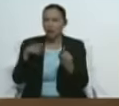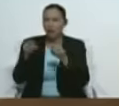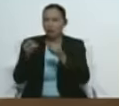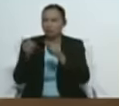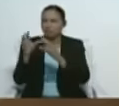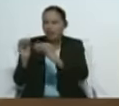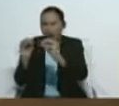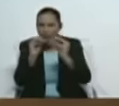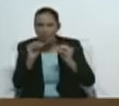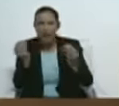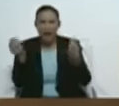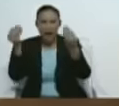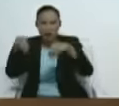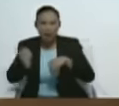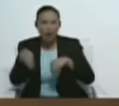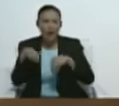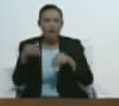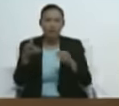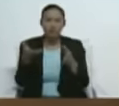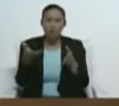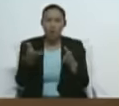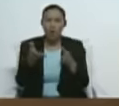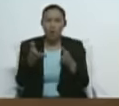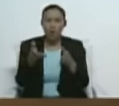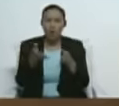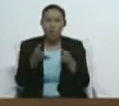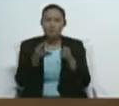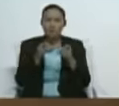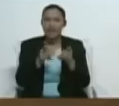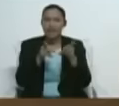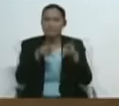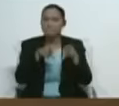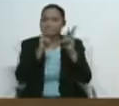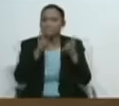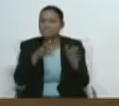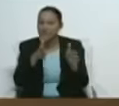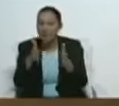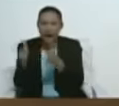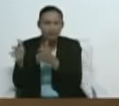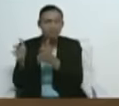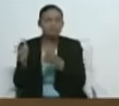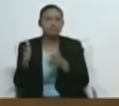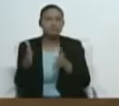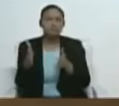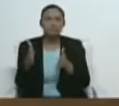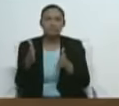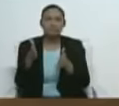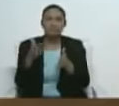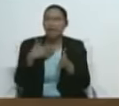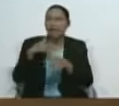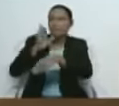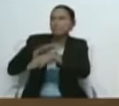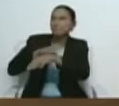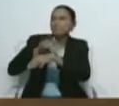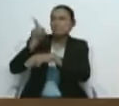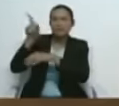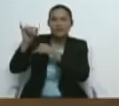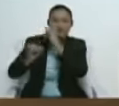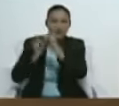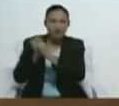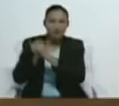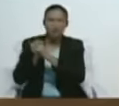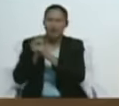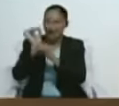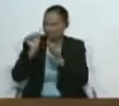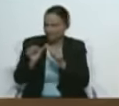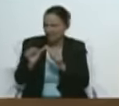una transición por las malas con ayuda extranjera pidiendo sanciones O es que es mentira ahí están